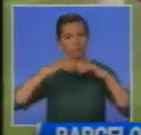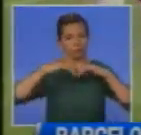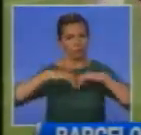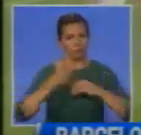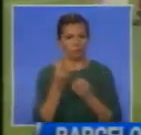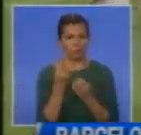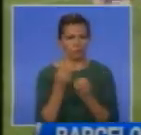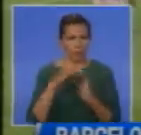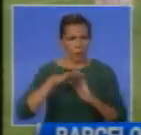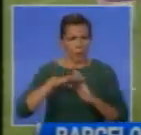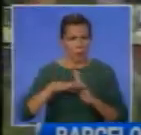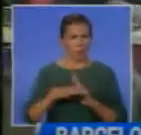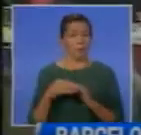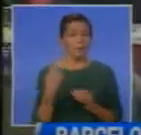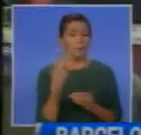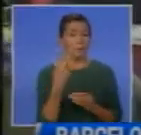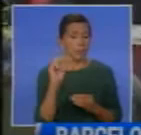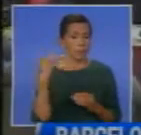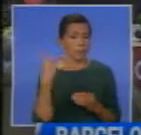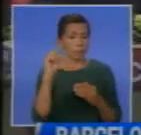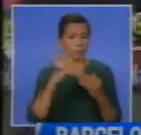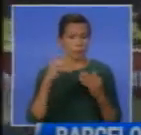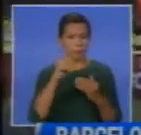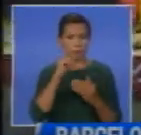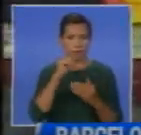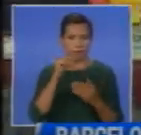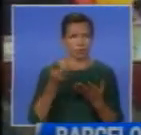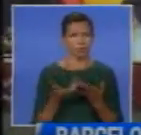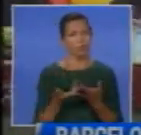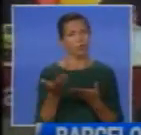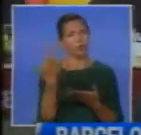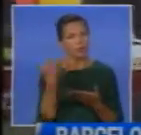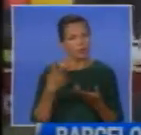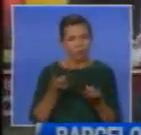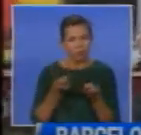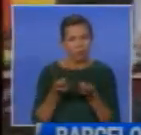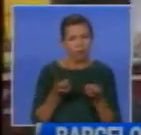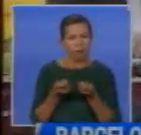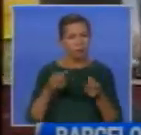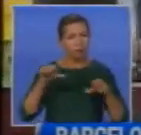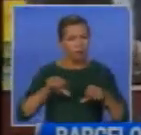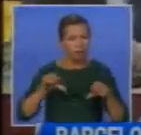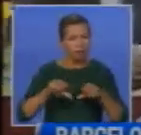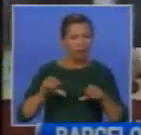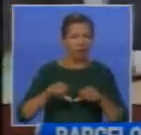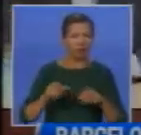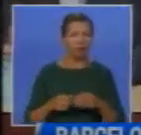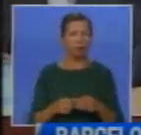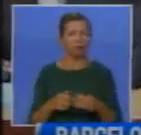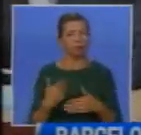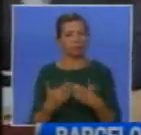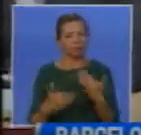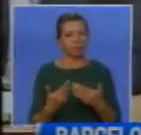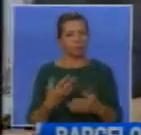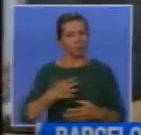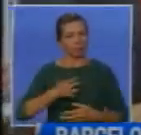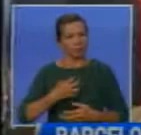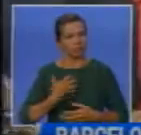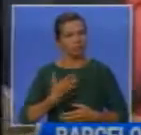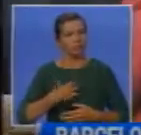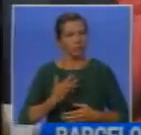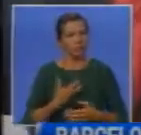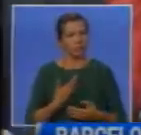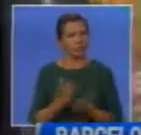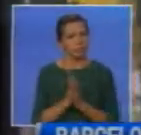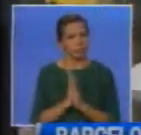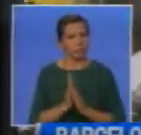los $20 millones por malos manejos a través de varios años. Y de por medio, reclamos que han dejado en entredicho a la actual directiva,